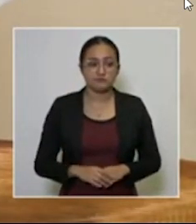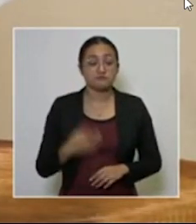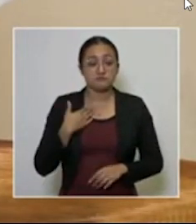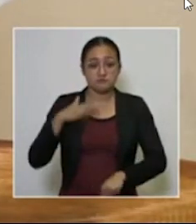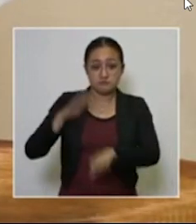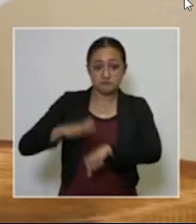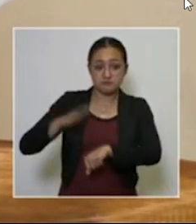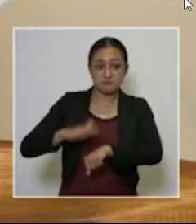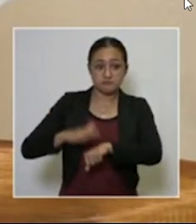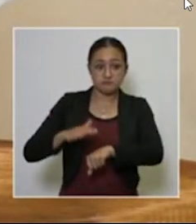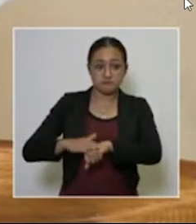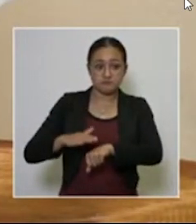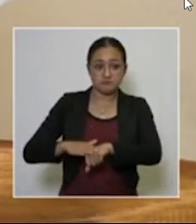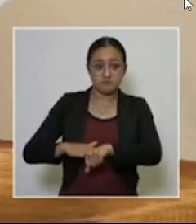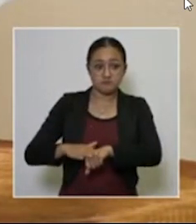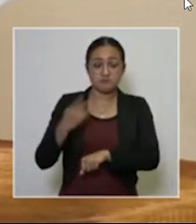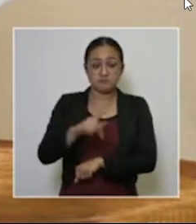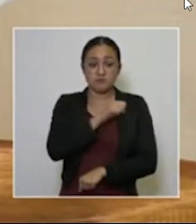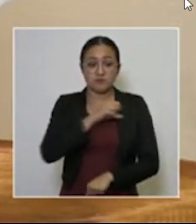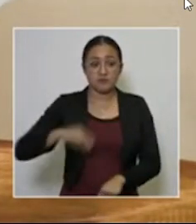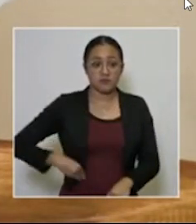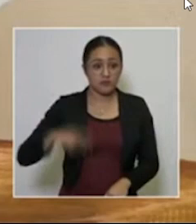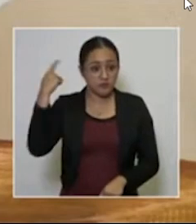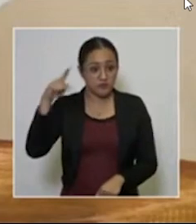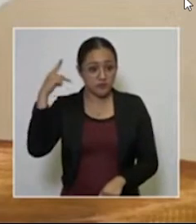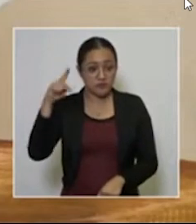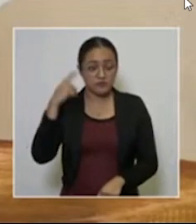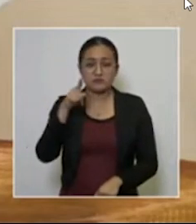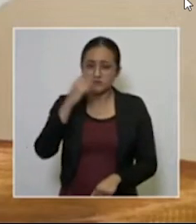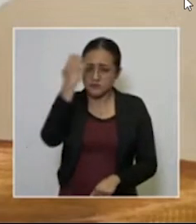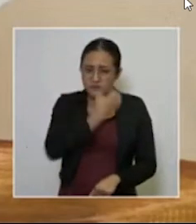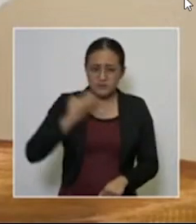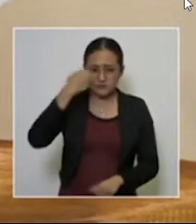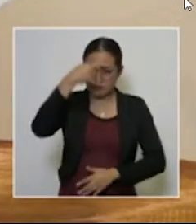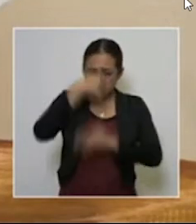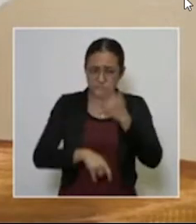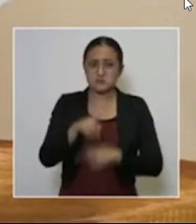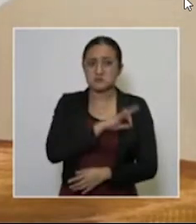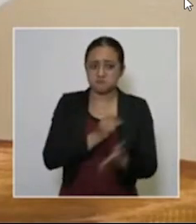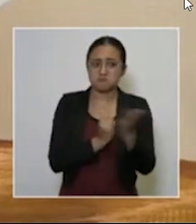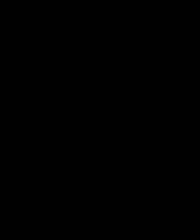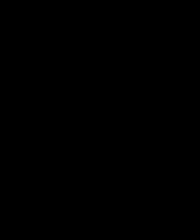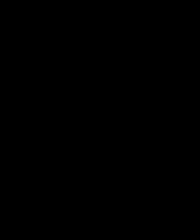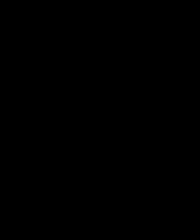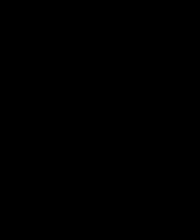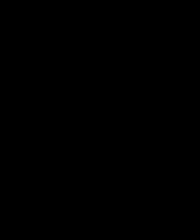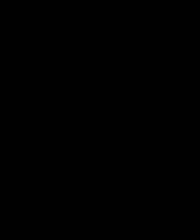al Ayuntamiento de Puebla a analizar el asunto y tomar una decisión.